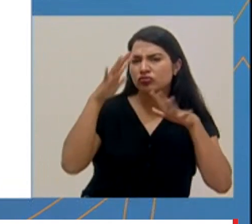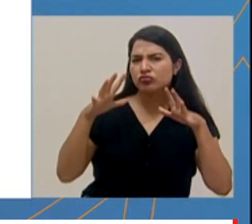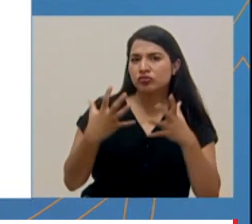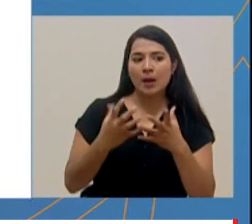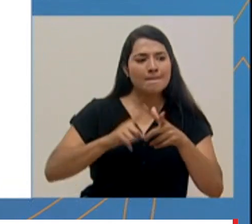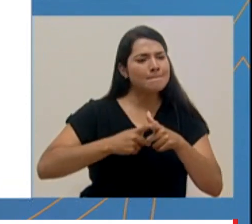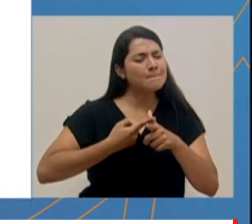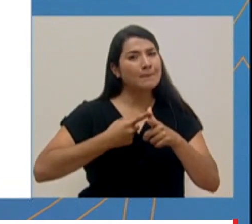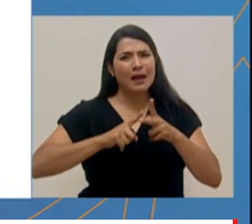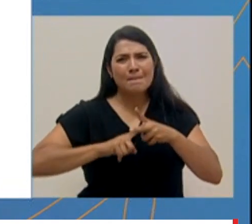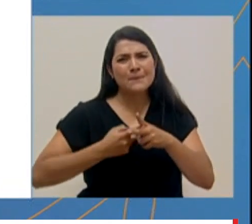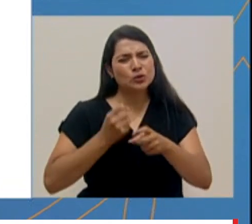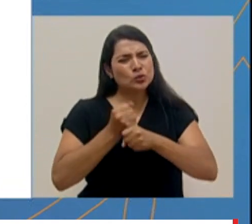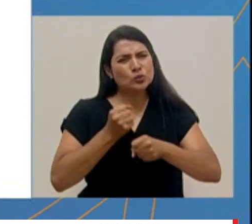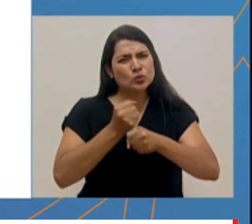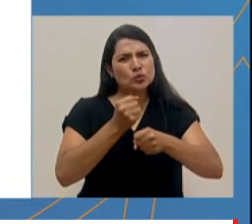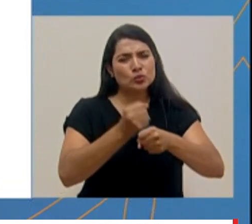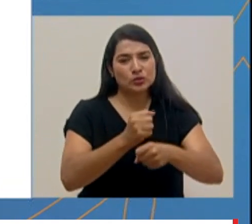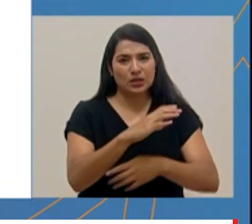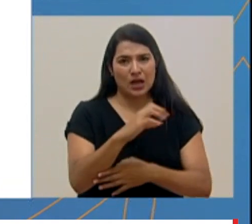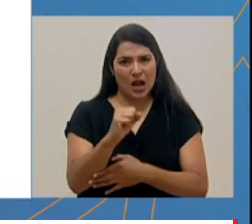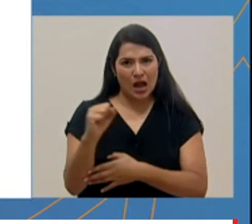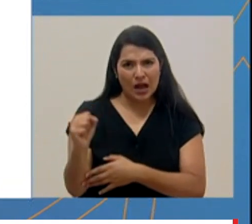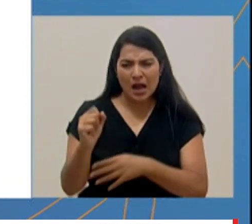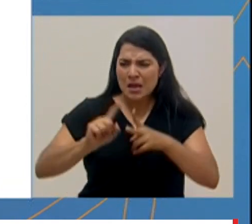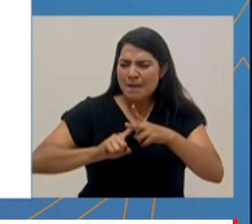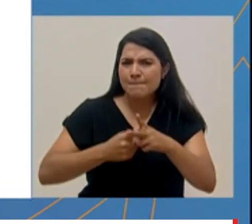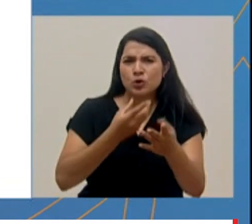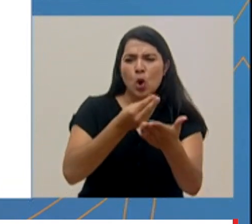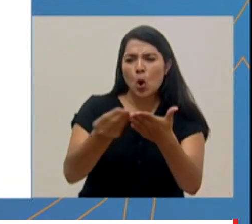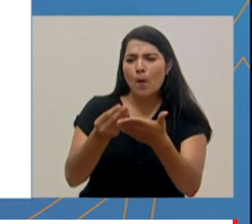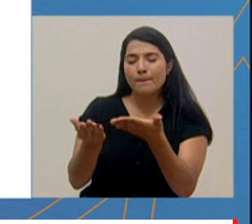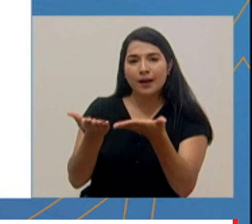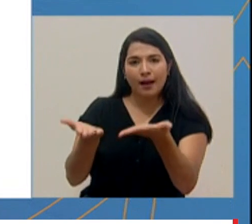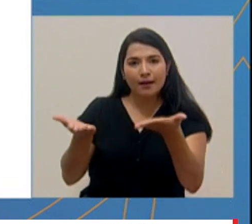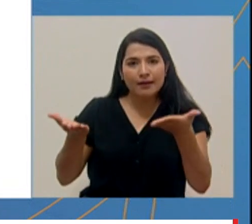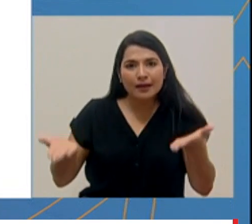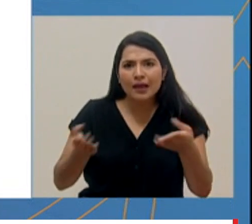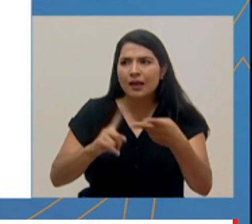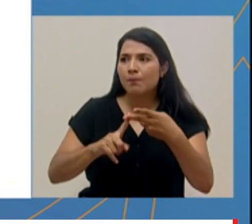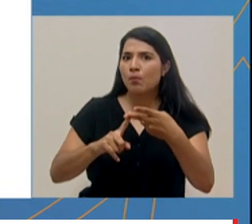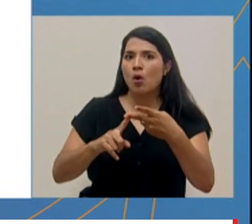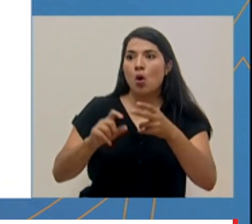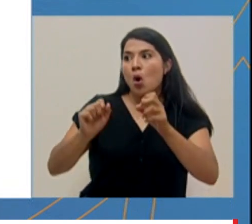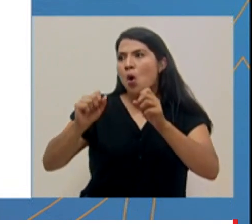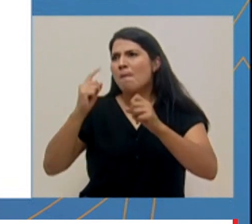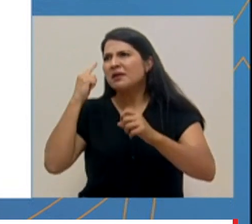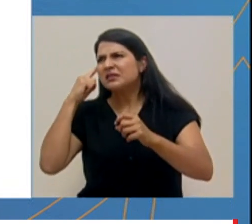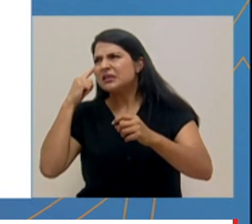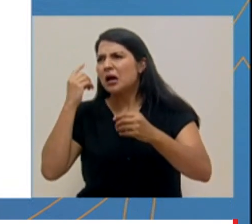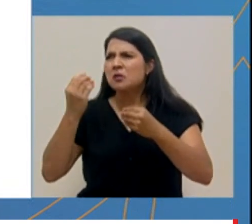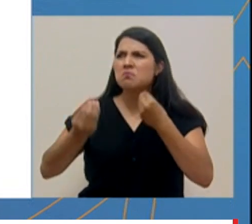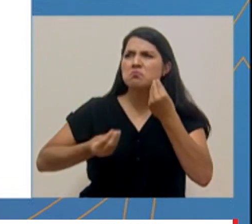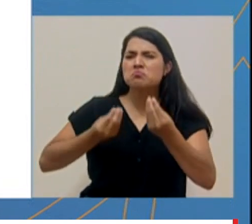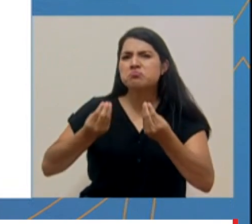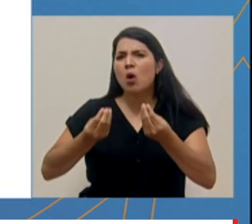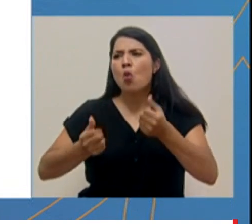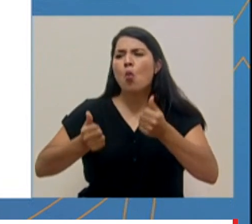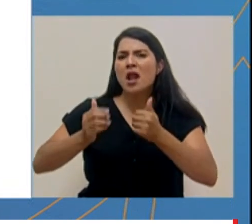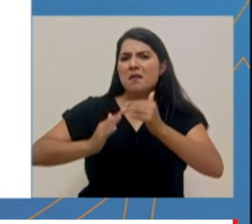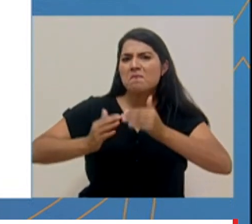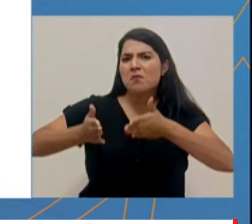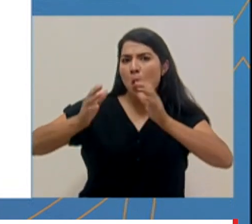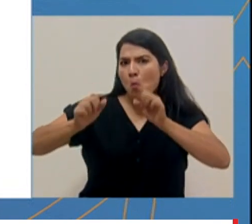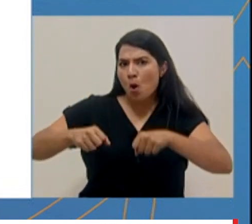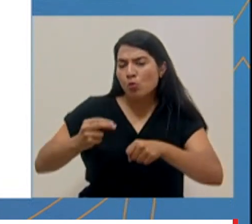necesidades de todo tipo de equipos, de insumos, de posible infraestructura, y eso efectivamente se ha